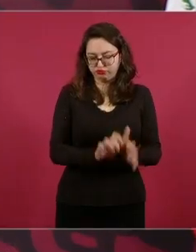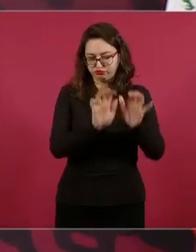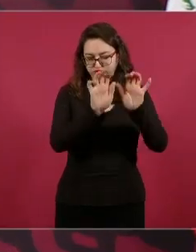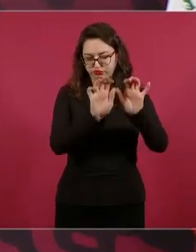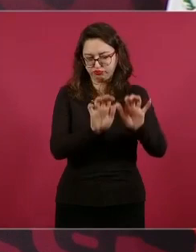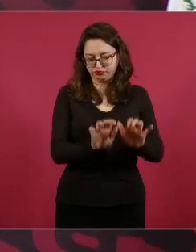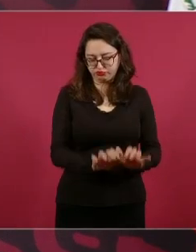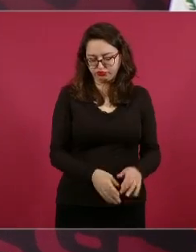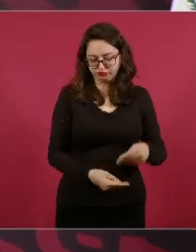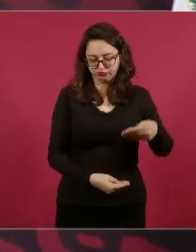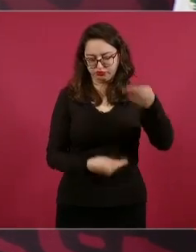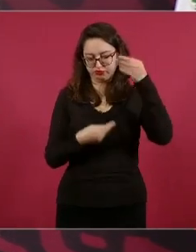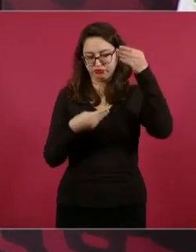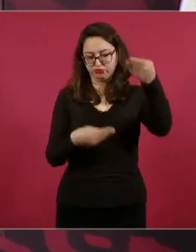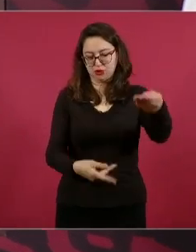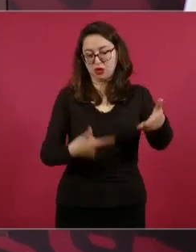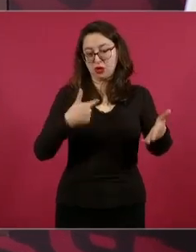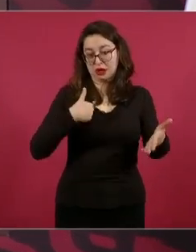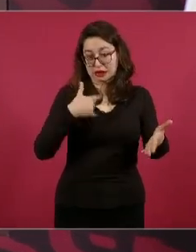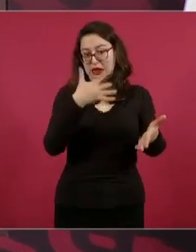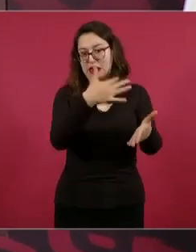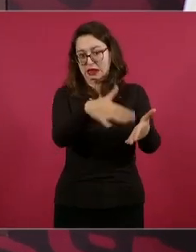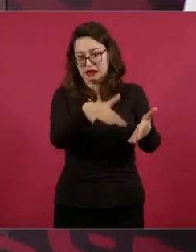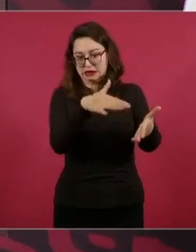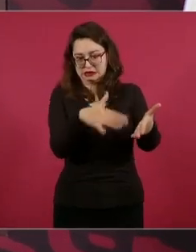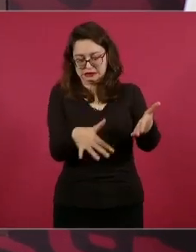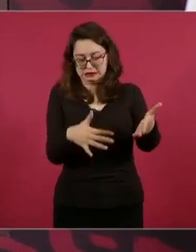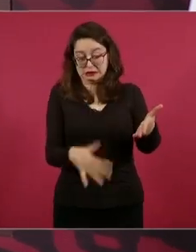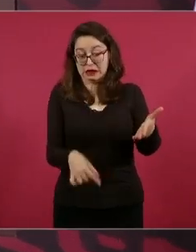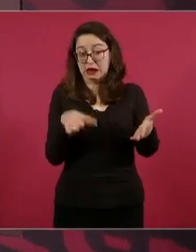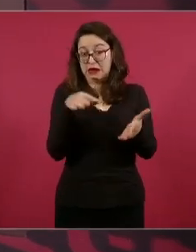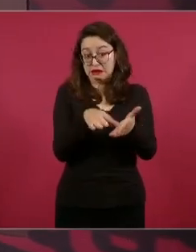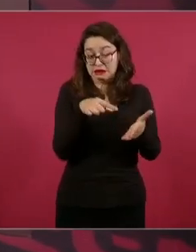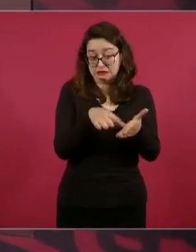de la importancia no solo de los